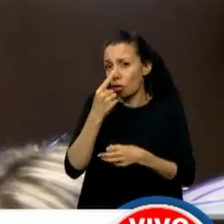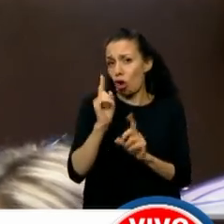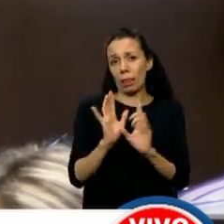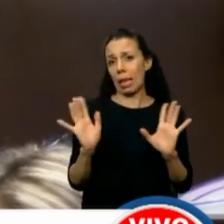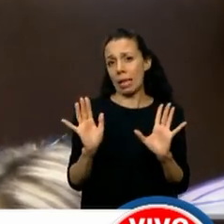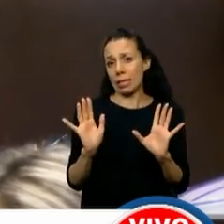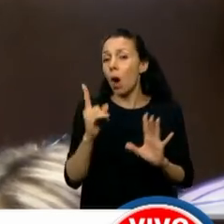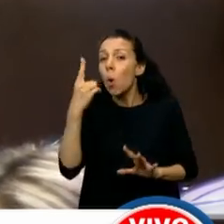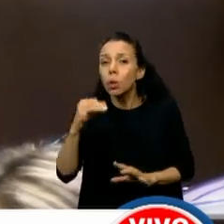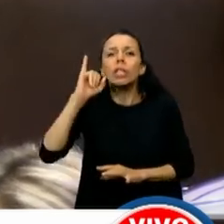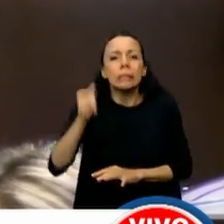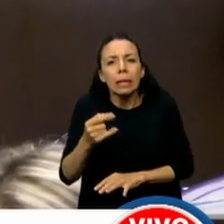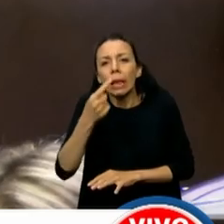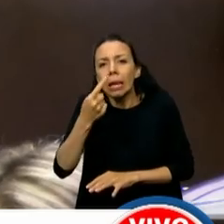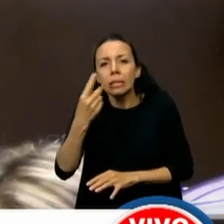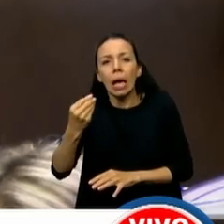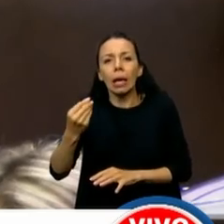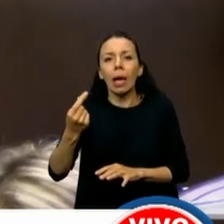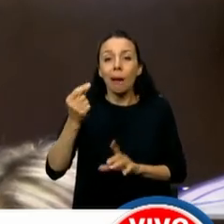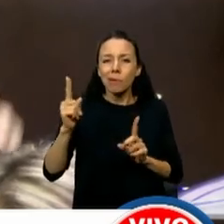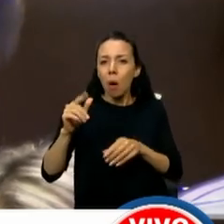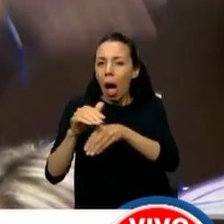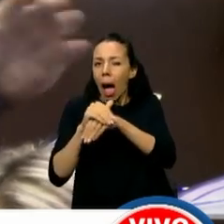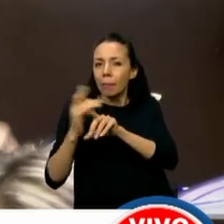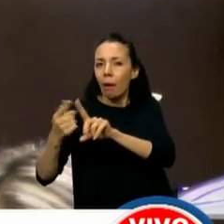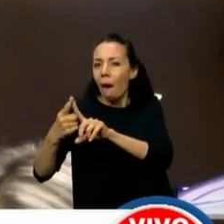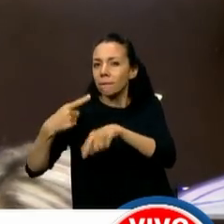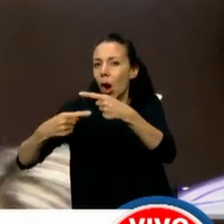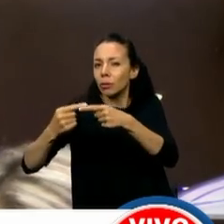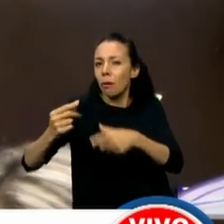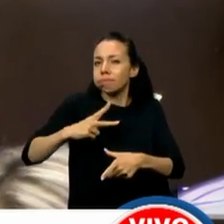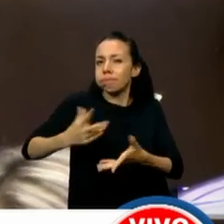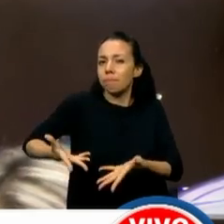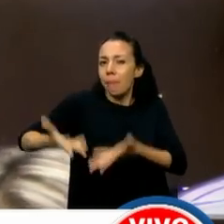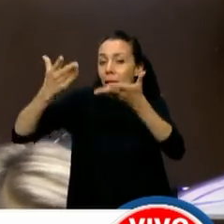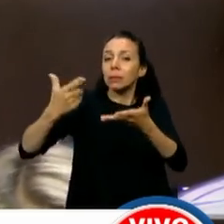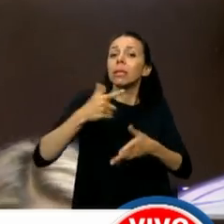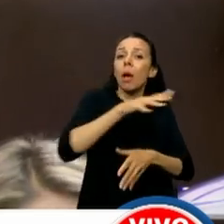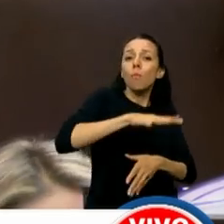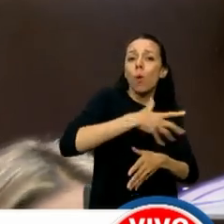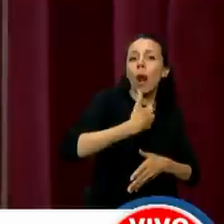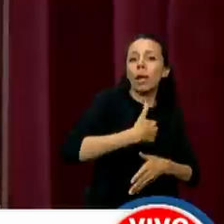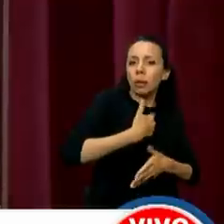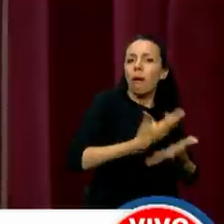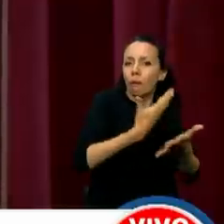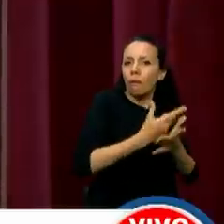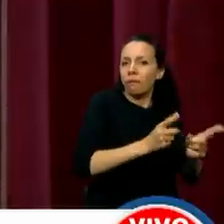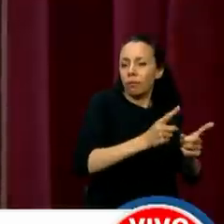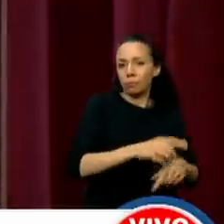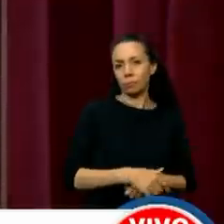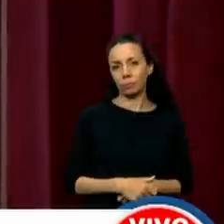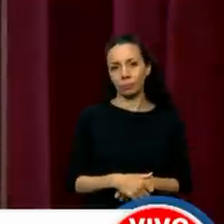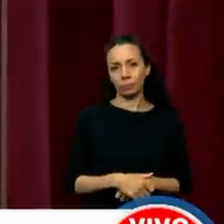lo único que les interesa es seguir enriqueciendo a sus amigos y que el pueblo argentino siga sufriendo gracias muchas gracias diputado